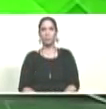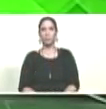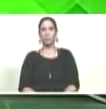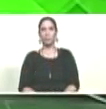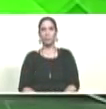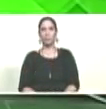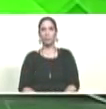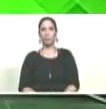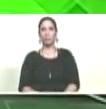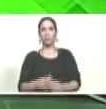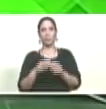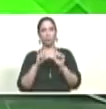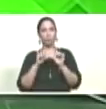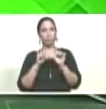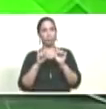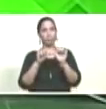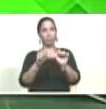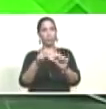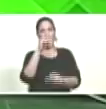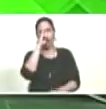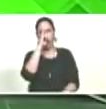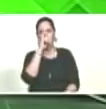durante todos estos años de lucha.